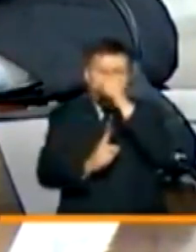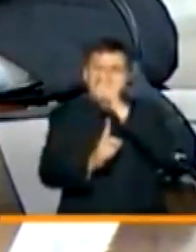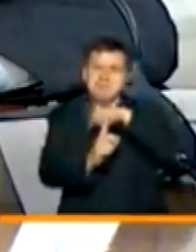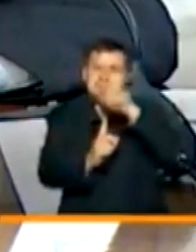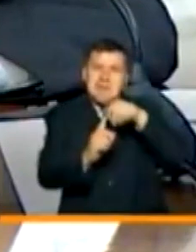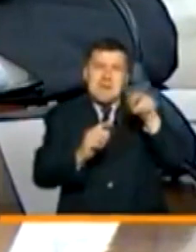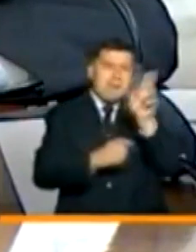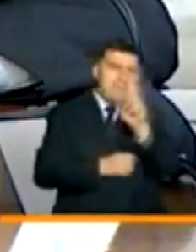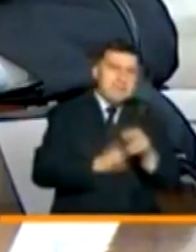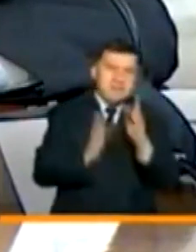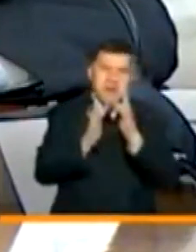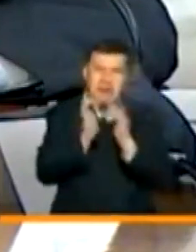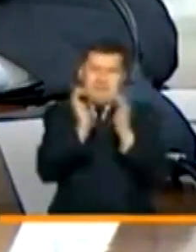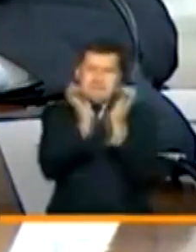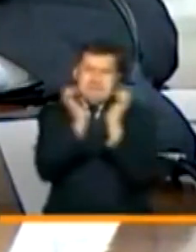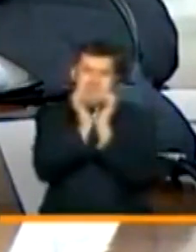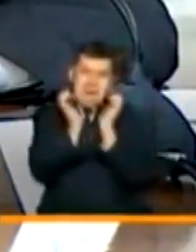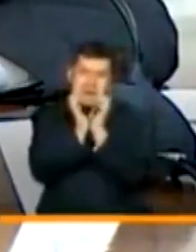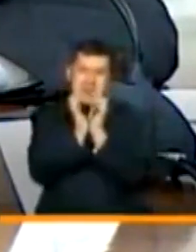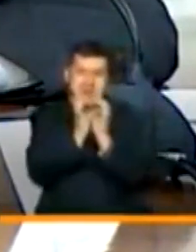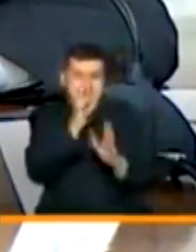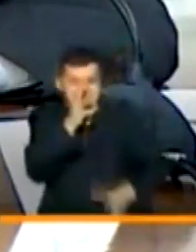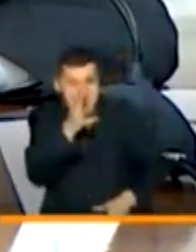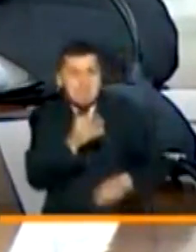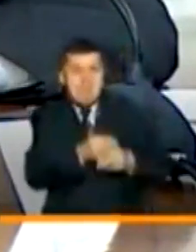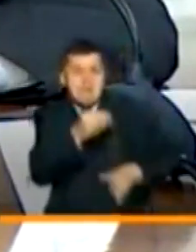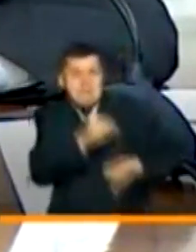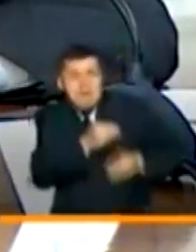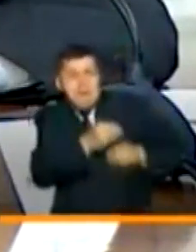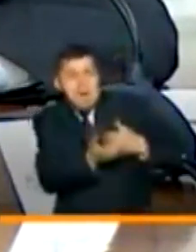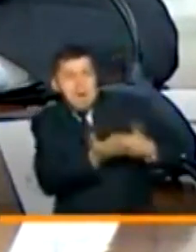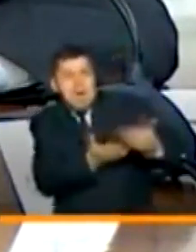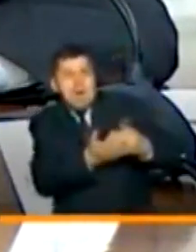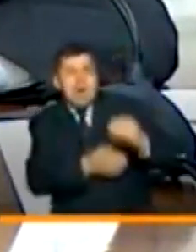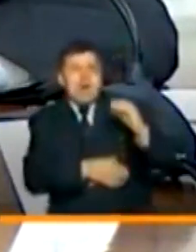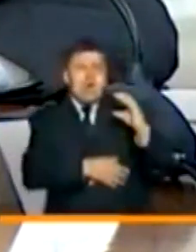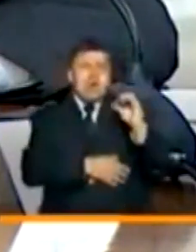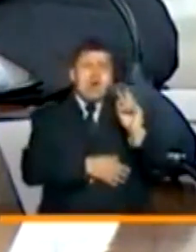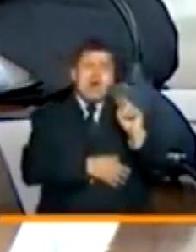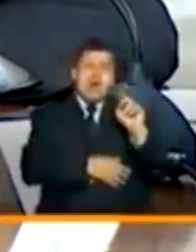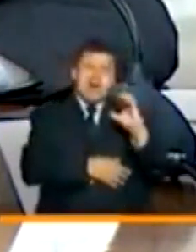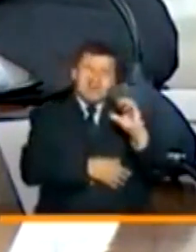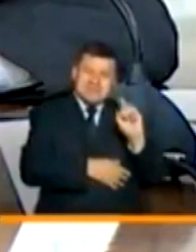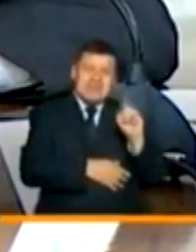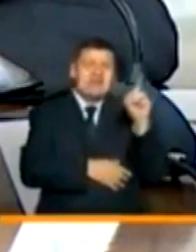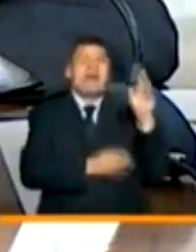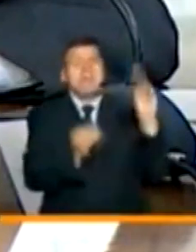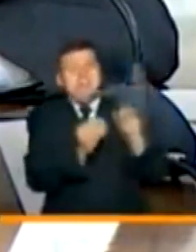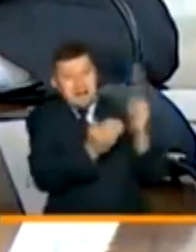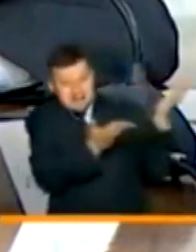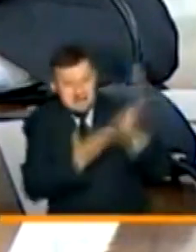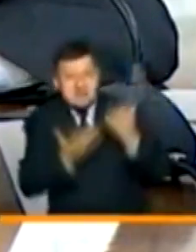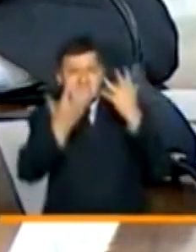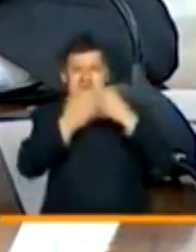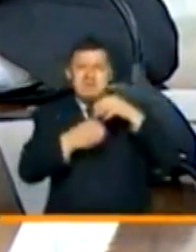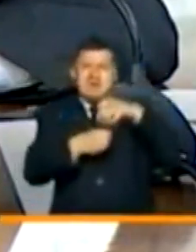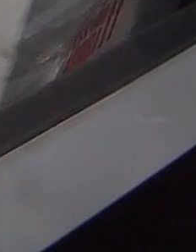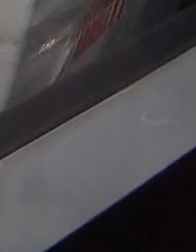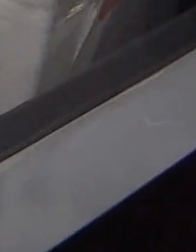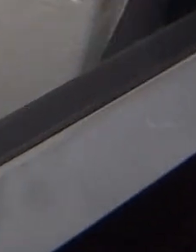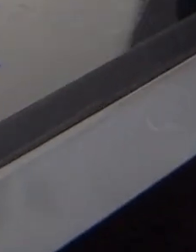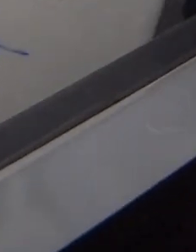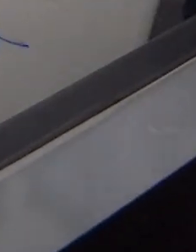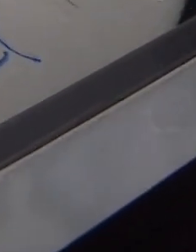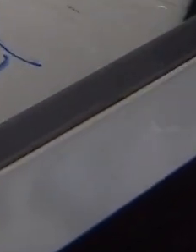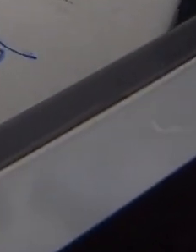de marzo abril y mayo complementando lo que nos llegue por cobas ha sido para llegar directamente de la compra bilateral con fisher